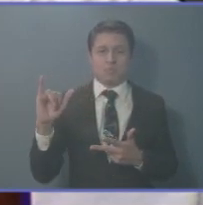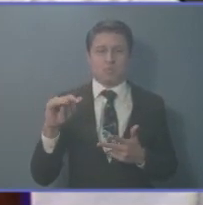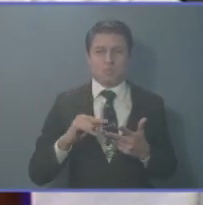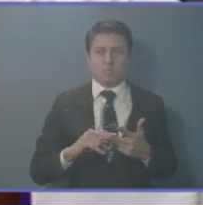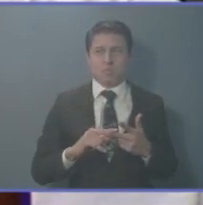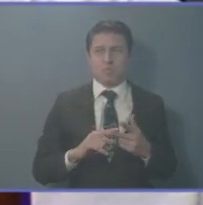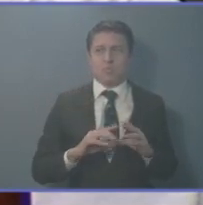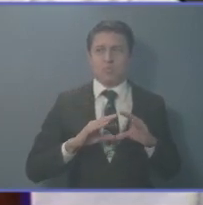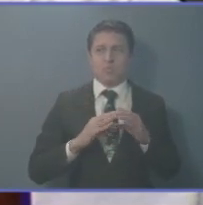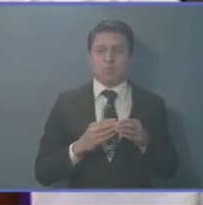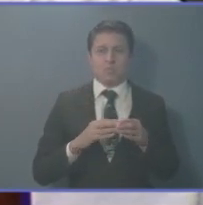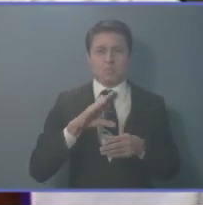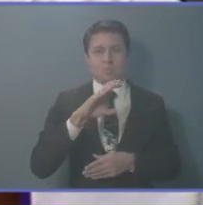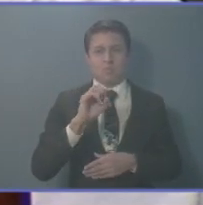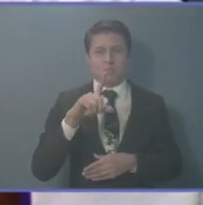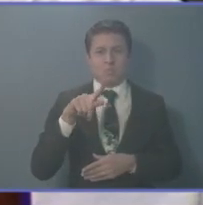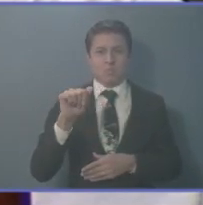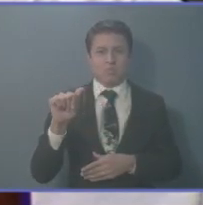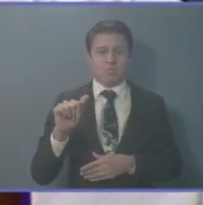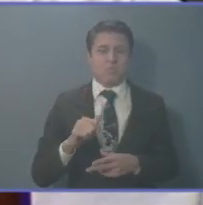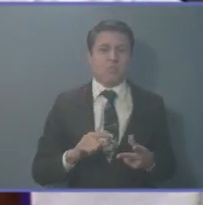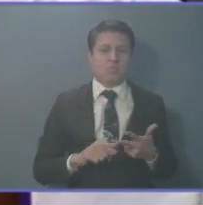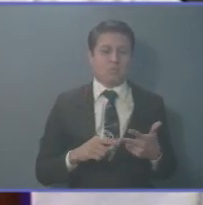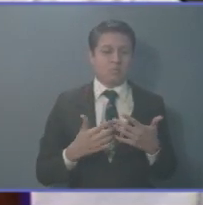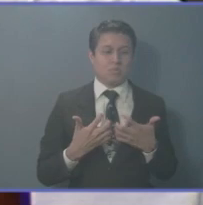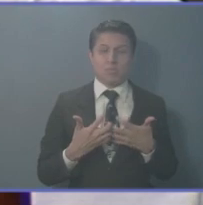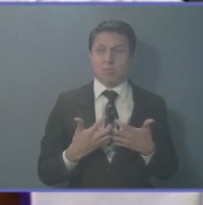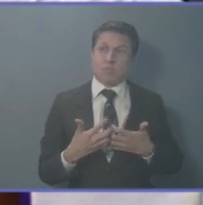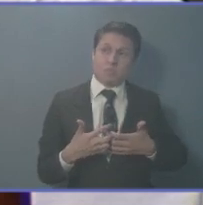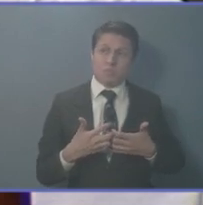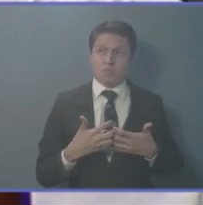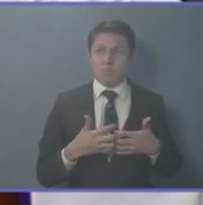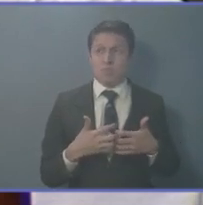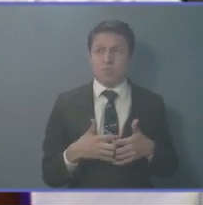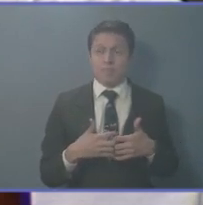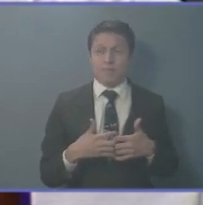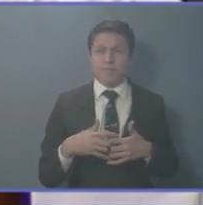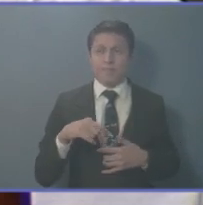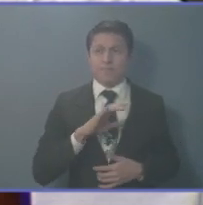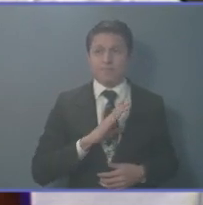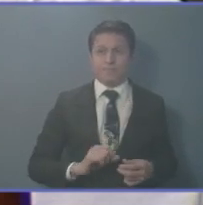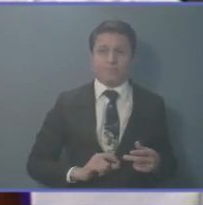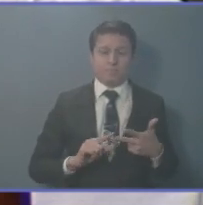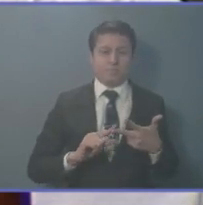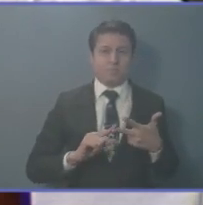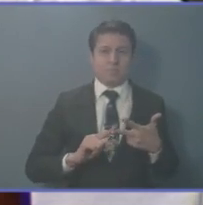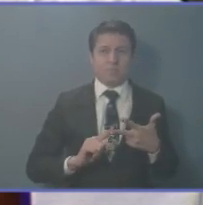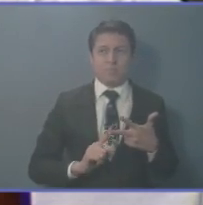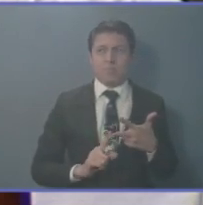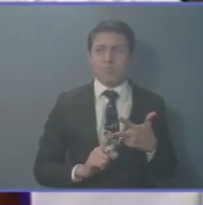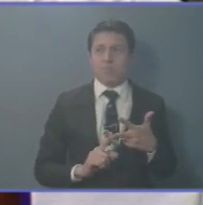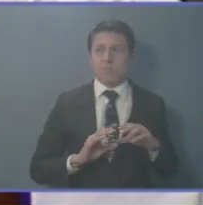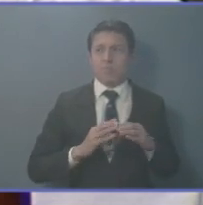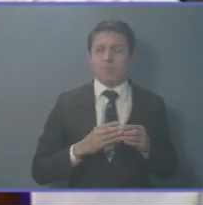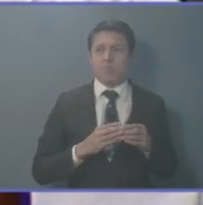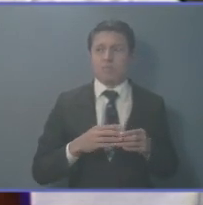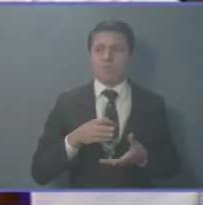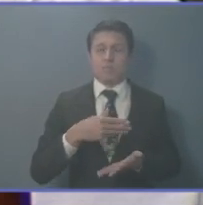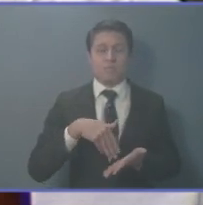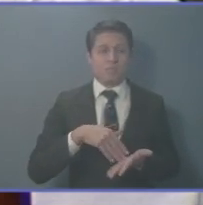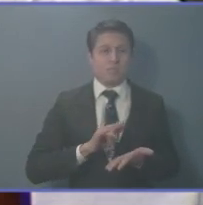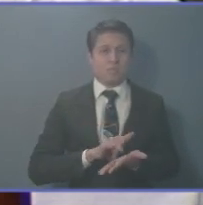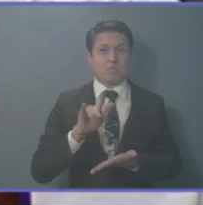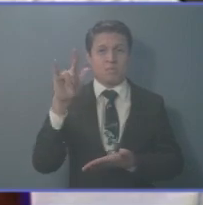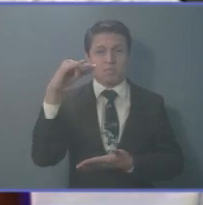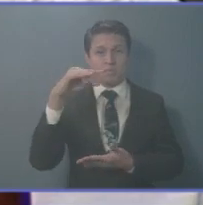Comisión Ejecutiva Hidroeléctrica Río Lempa, Empresa Transmisora de El Salvador, Comisión Ejecutiva Portuaria Autónoma, Autoridad de Aviación Civil,